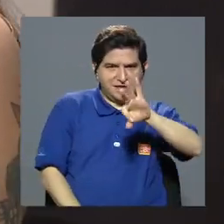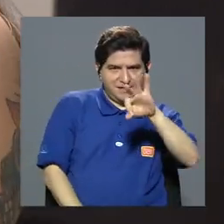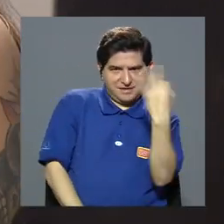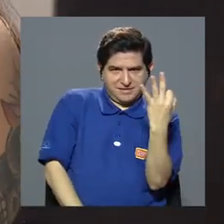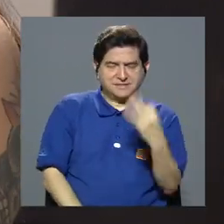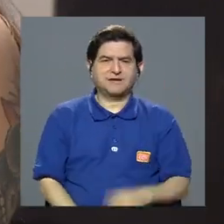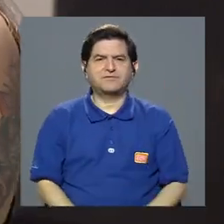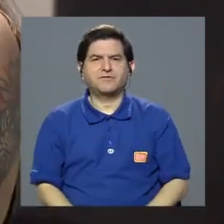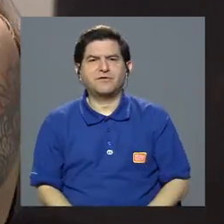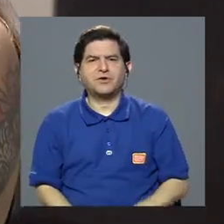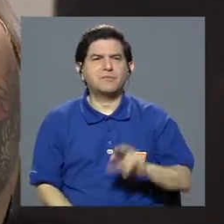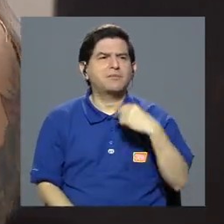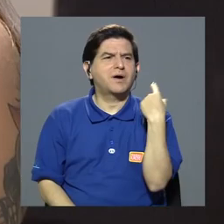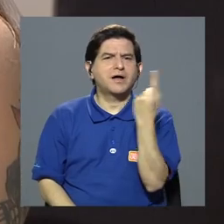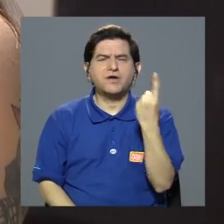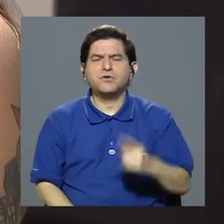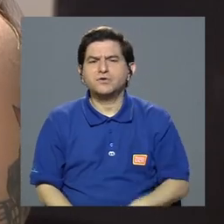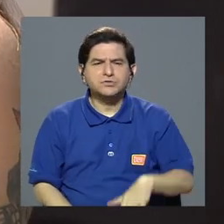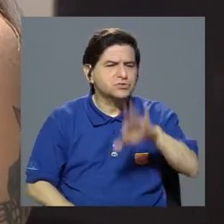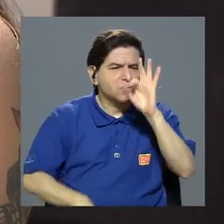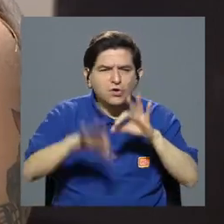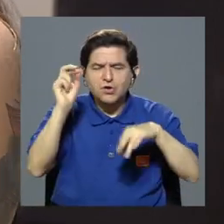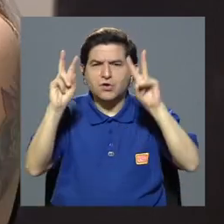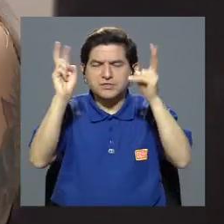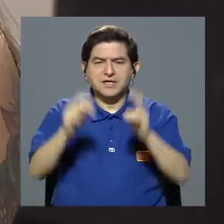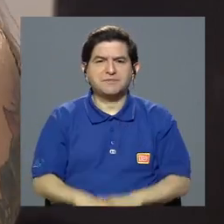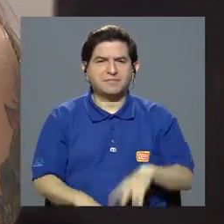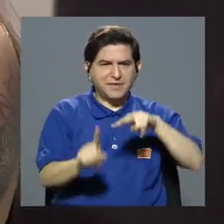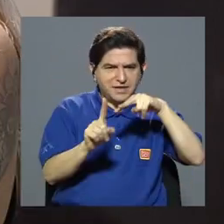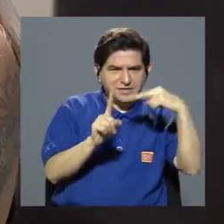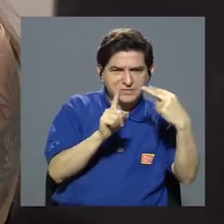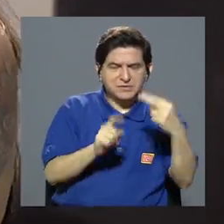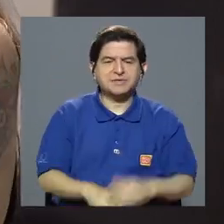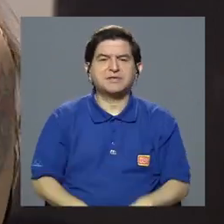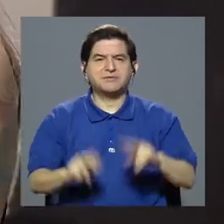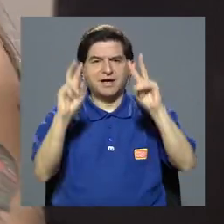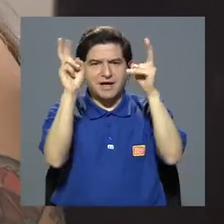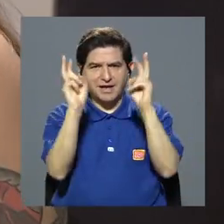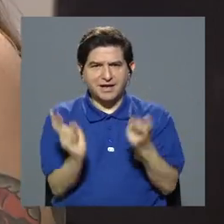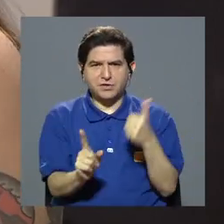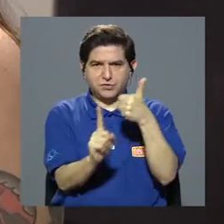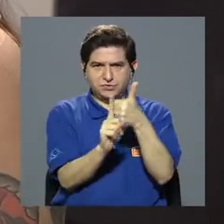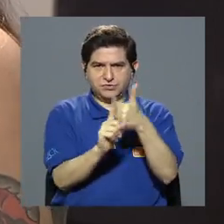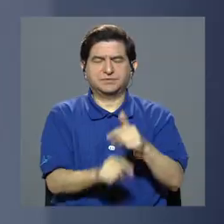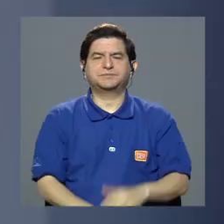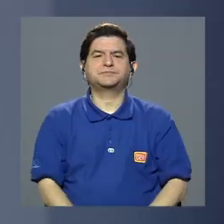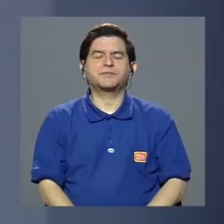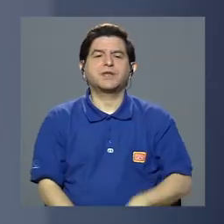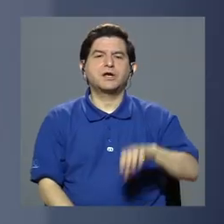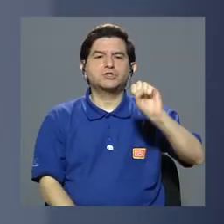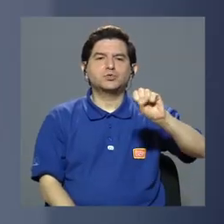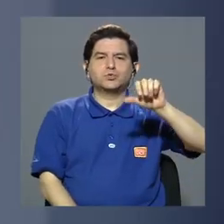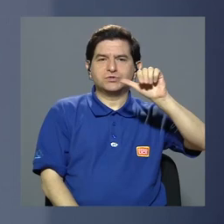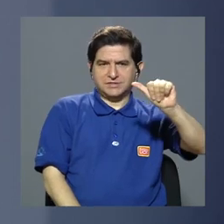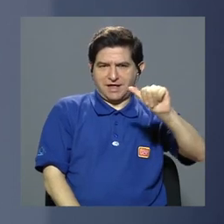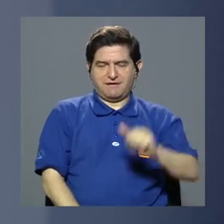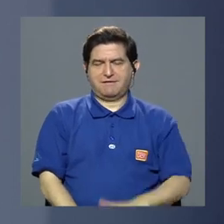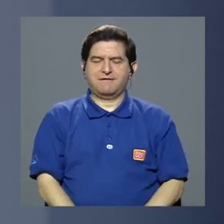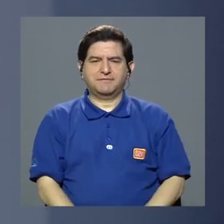y así es como le damos más que selección de temas son más bien como el ángulo que le damos al tratamiento de los temas subsanada